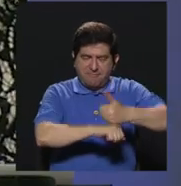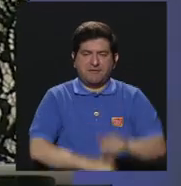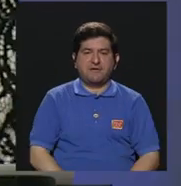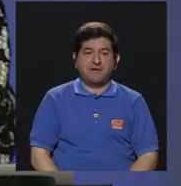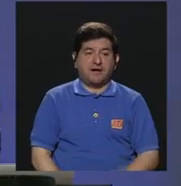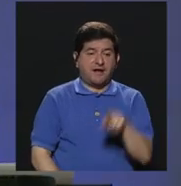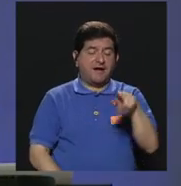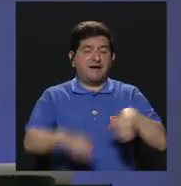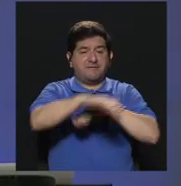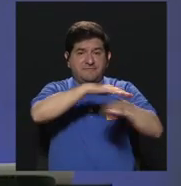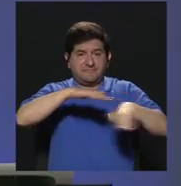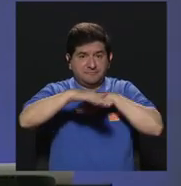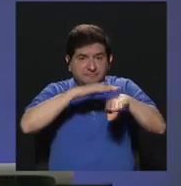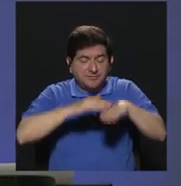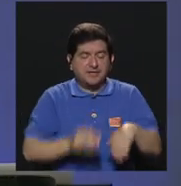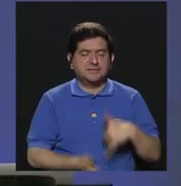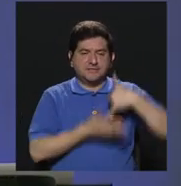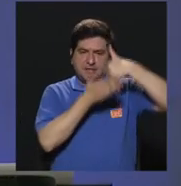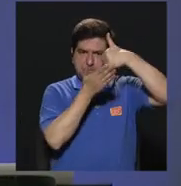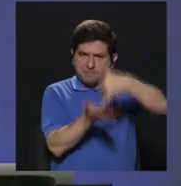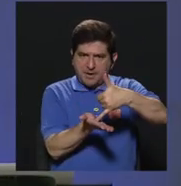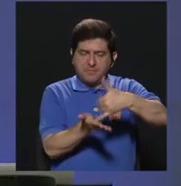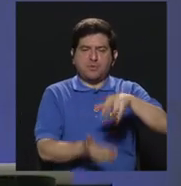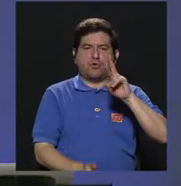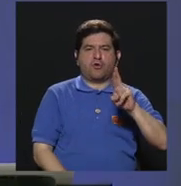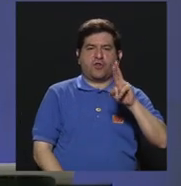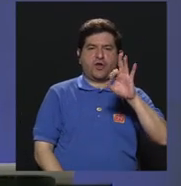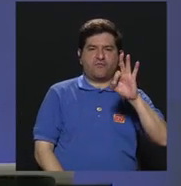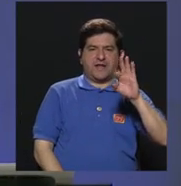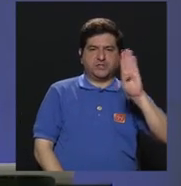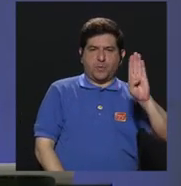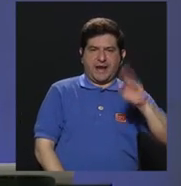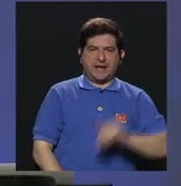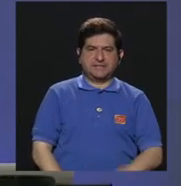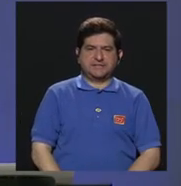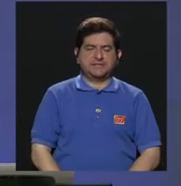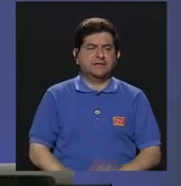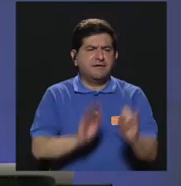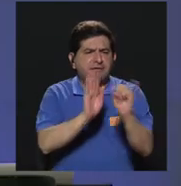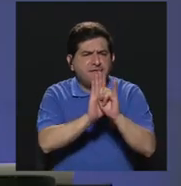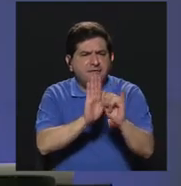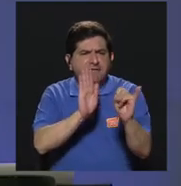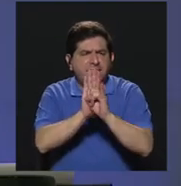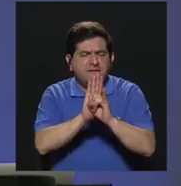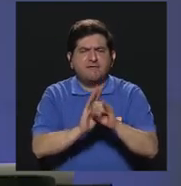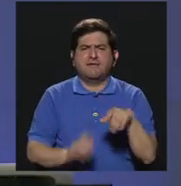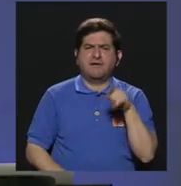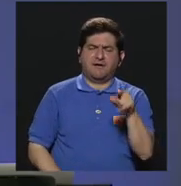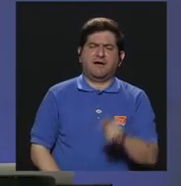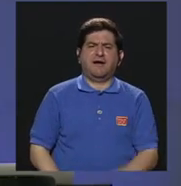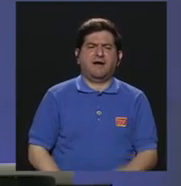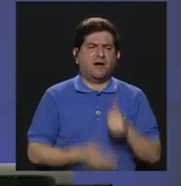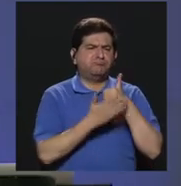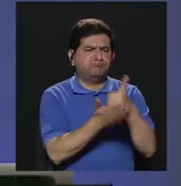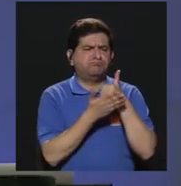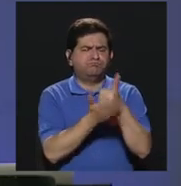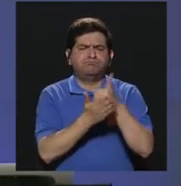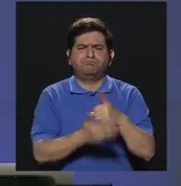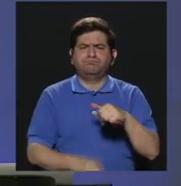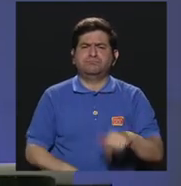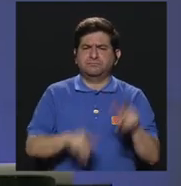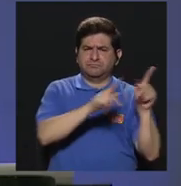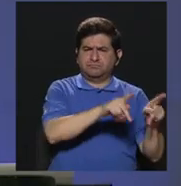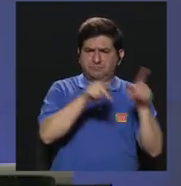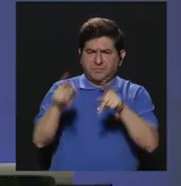los que dan fundamento a este premio Rodrigo Facio Brenes para identificar las contribuciones